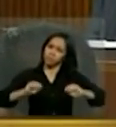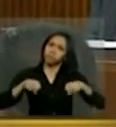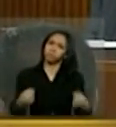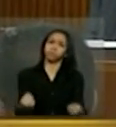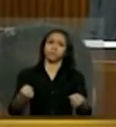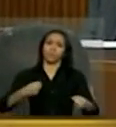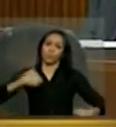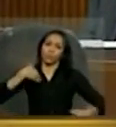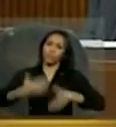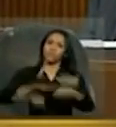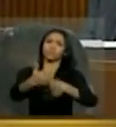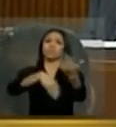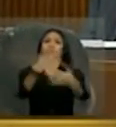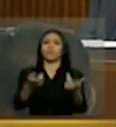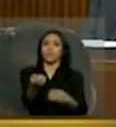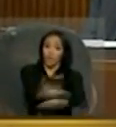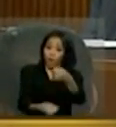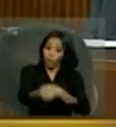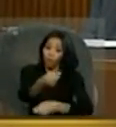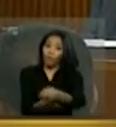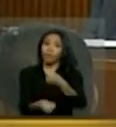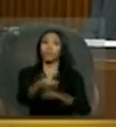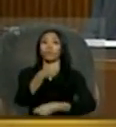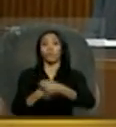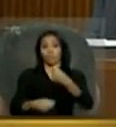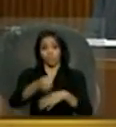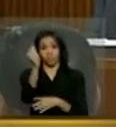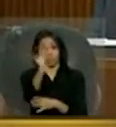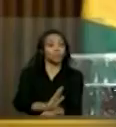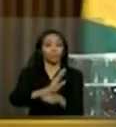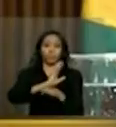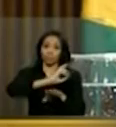luego de fuertes dificultades políticas y